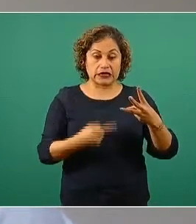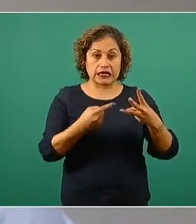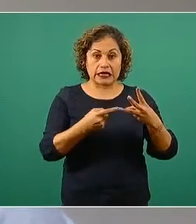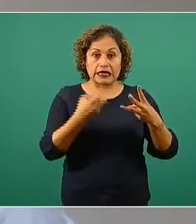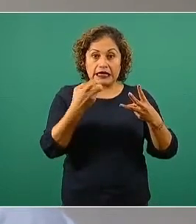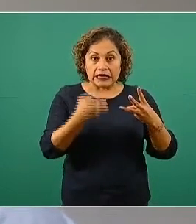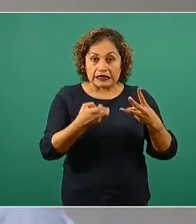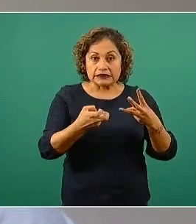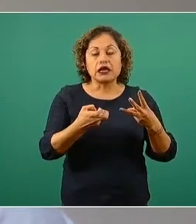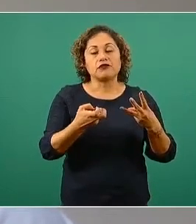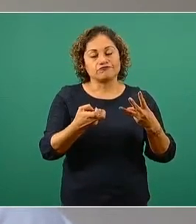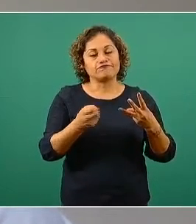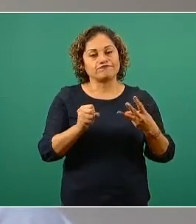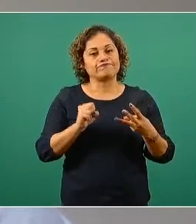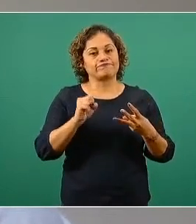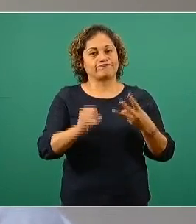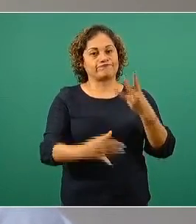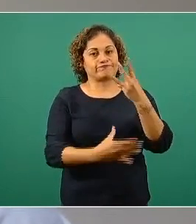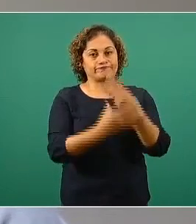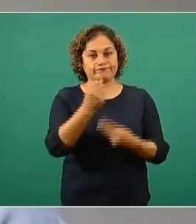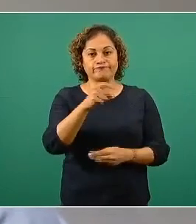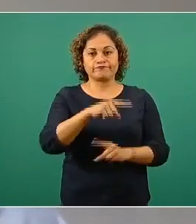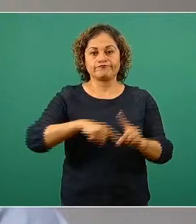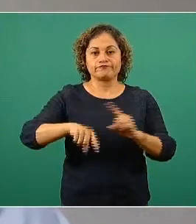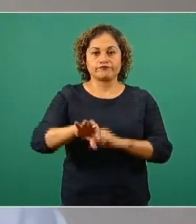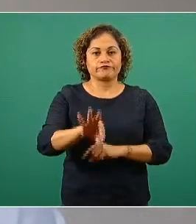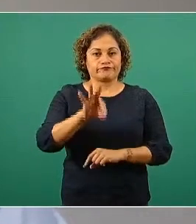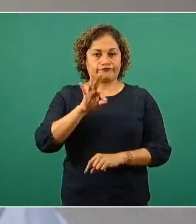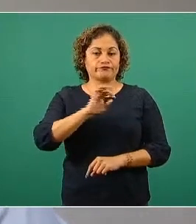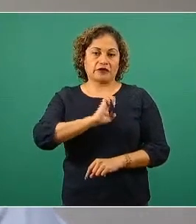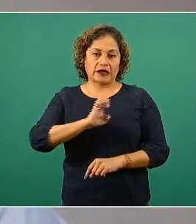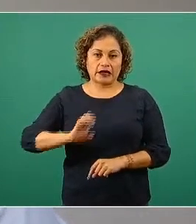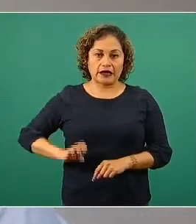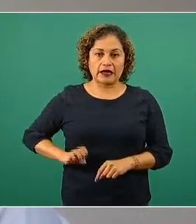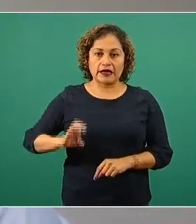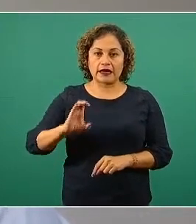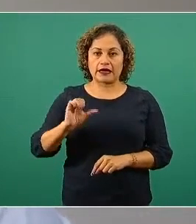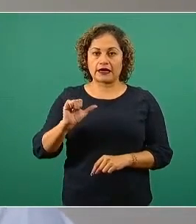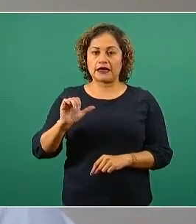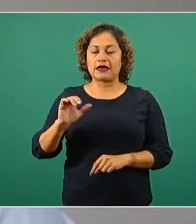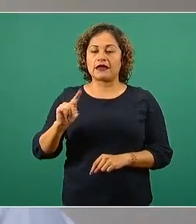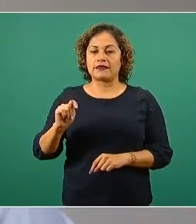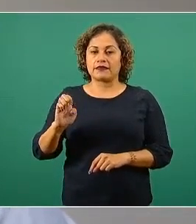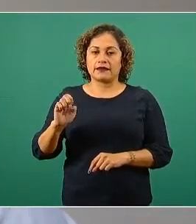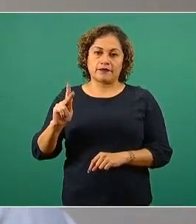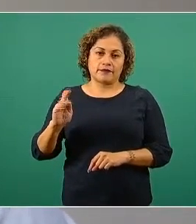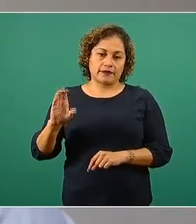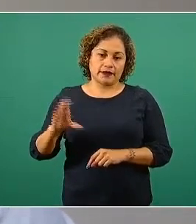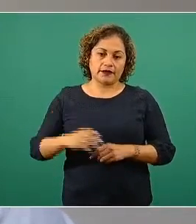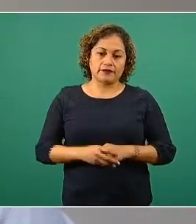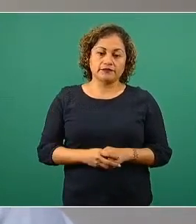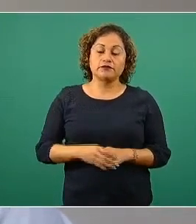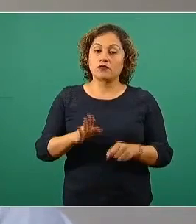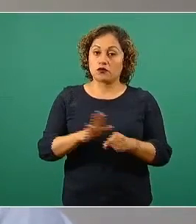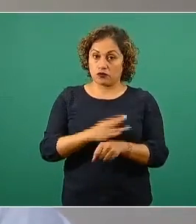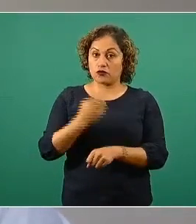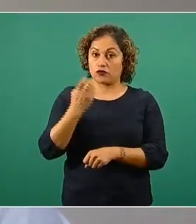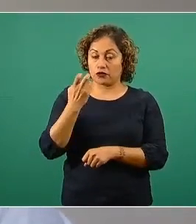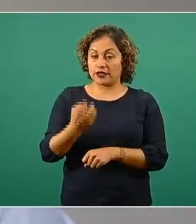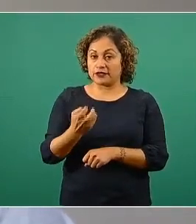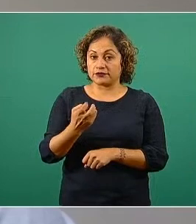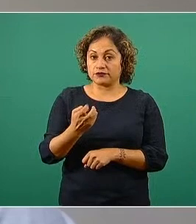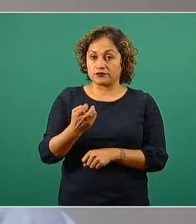esa es básicamente la razón por la cual al haber realizado la búsqueda se definió que